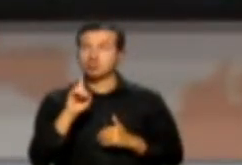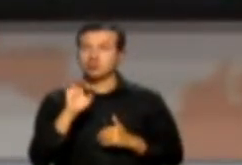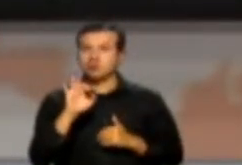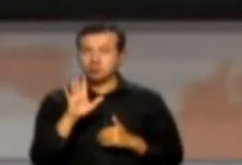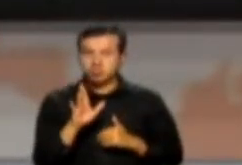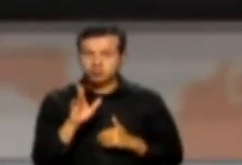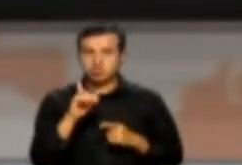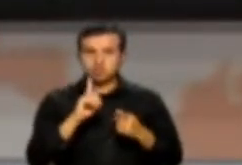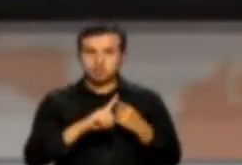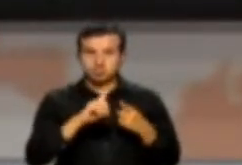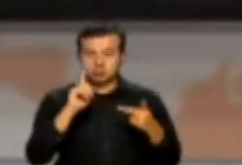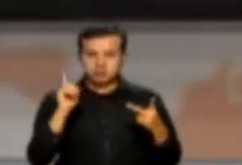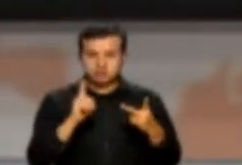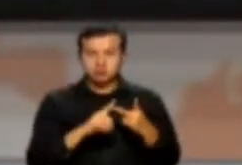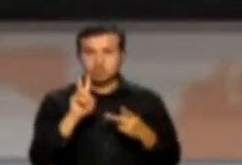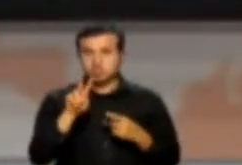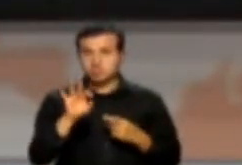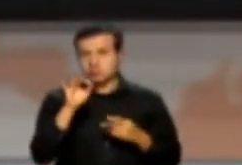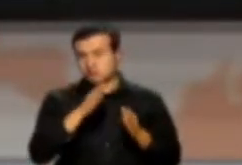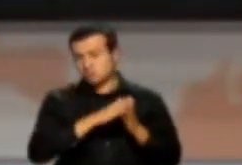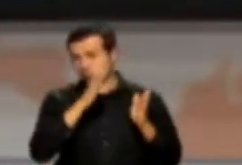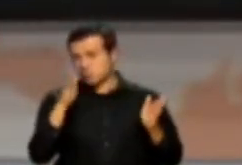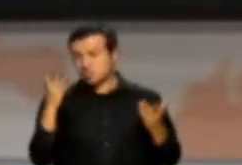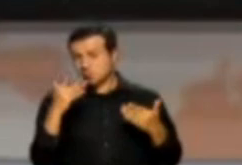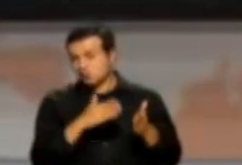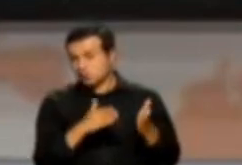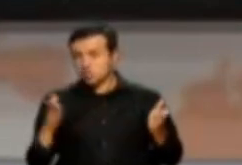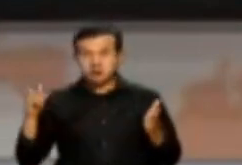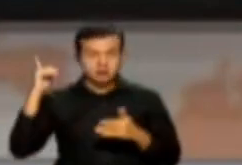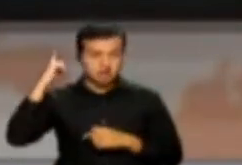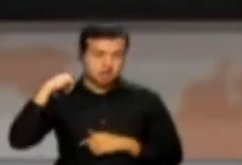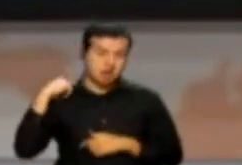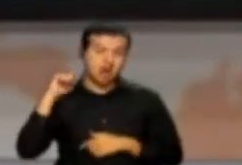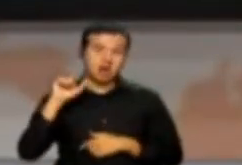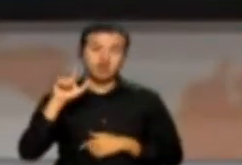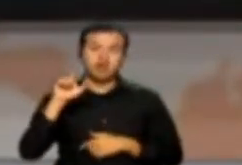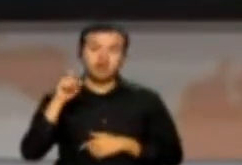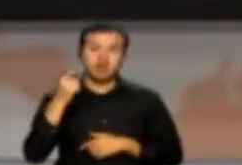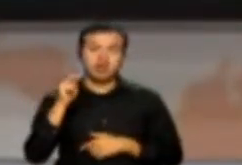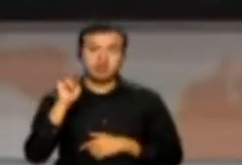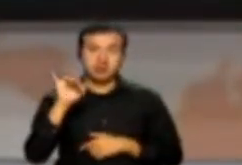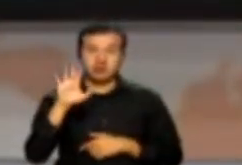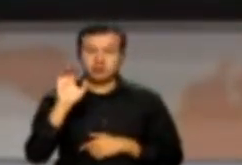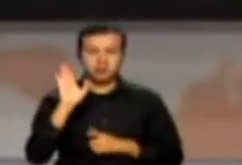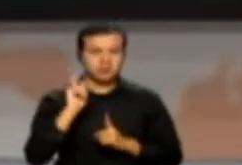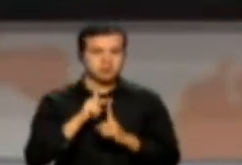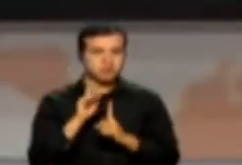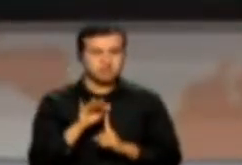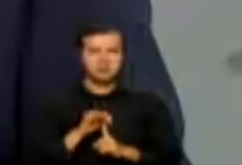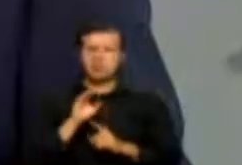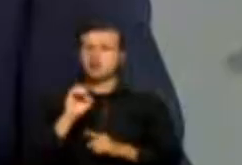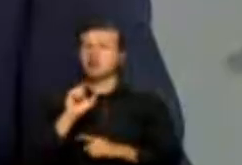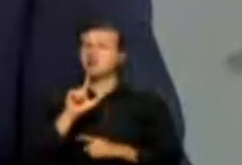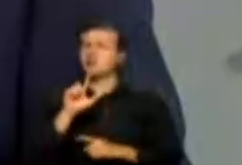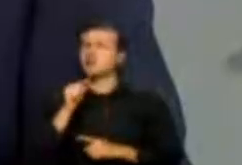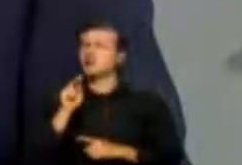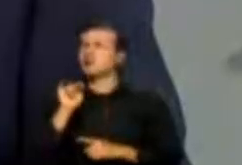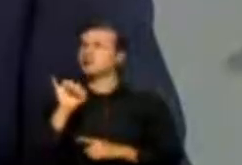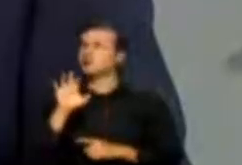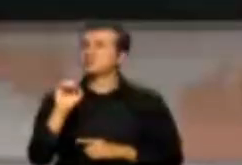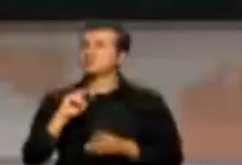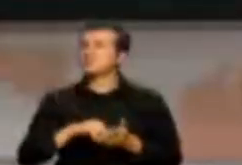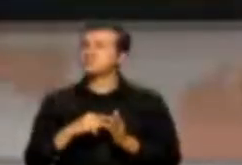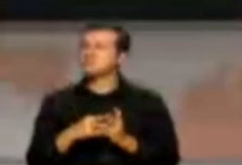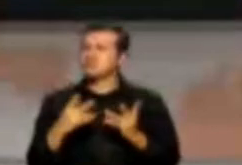progenitoras y en el 2019 haremos trasplante alogénico esto es va a ser un gran hito qué significa esto de alogénicos